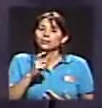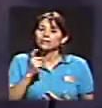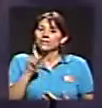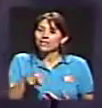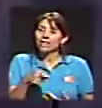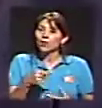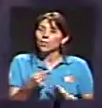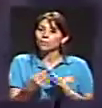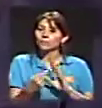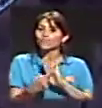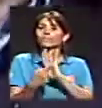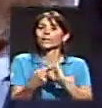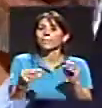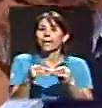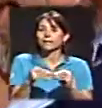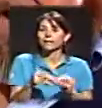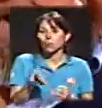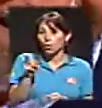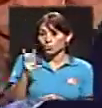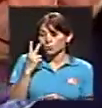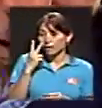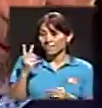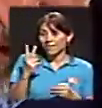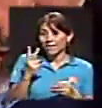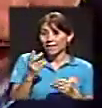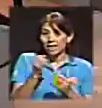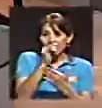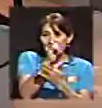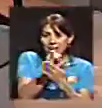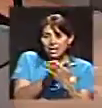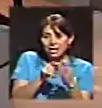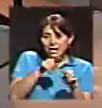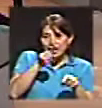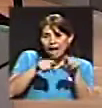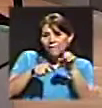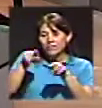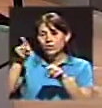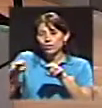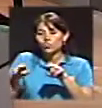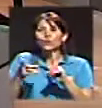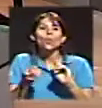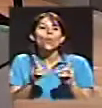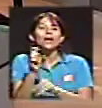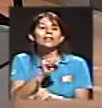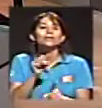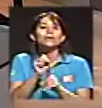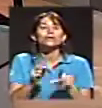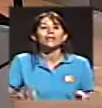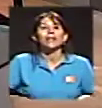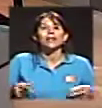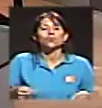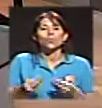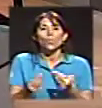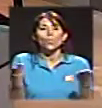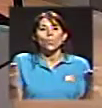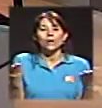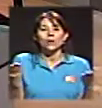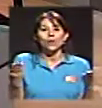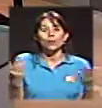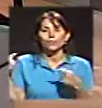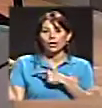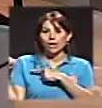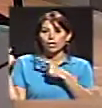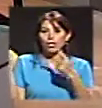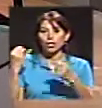ve los gráficos del comportamiento del gasto público durante los últimos 10